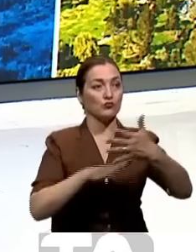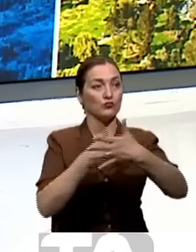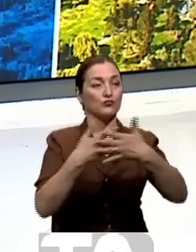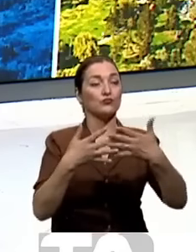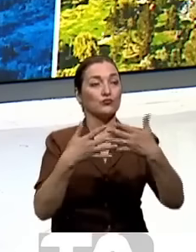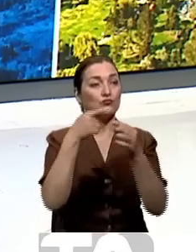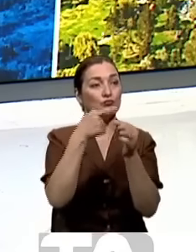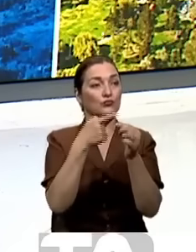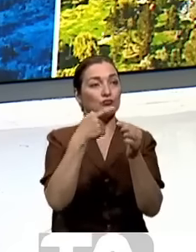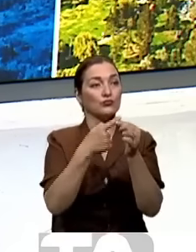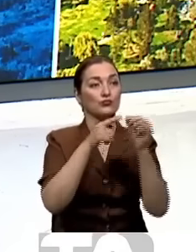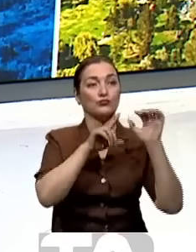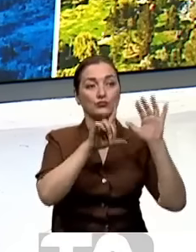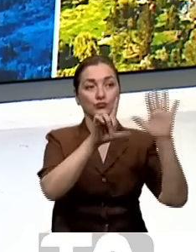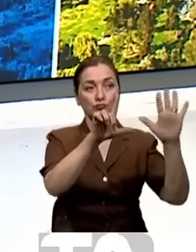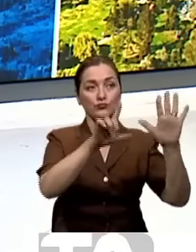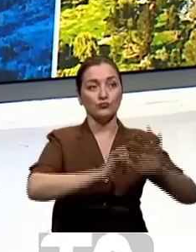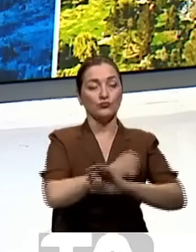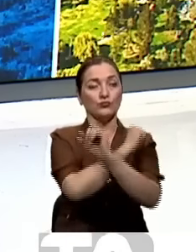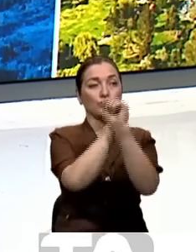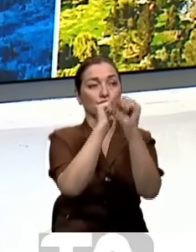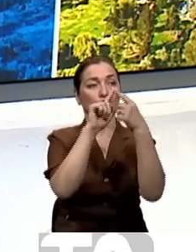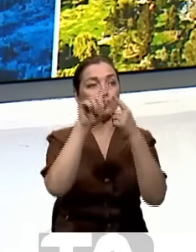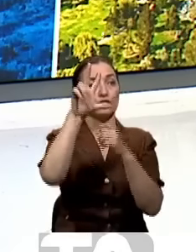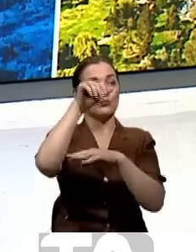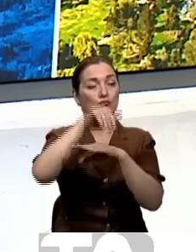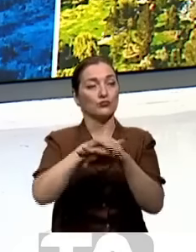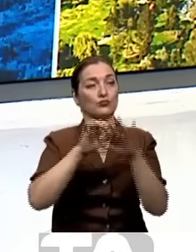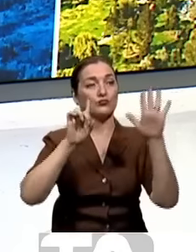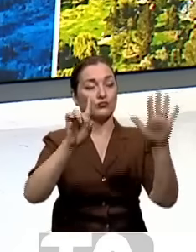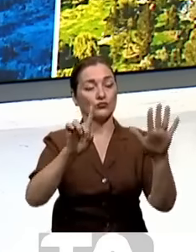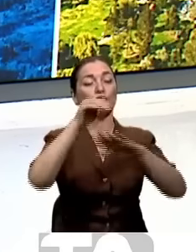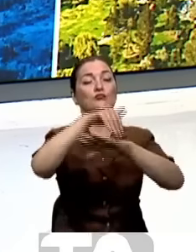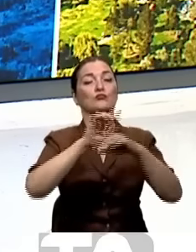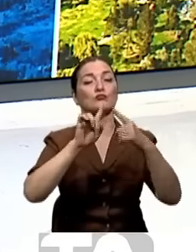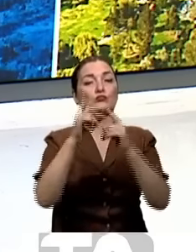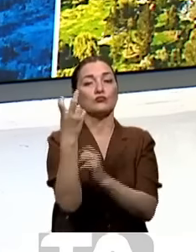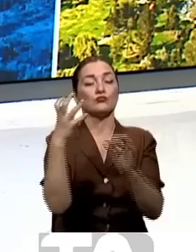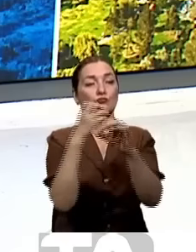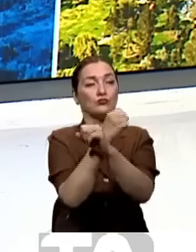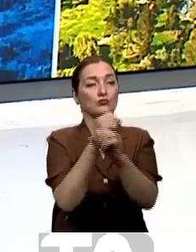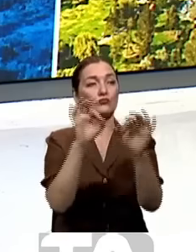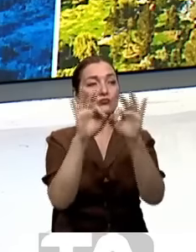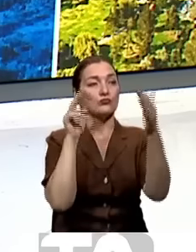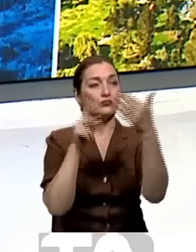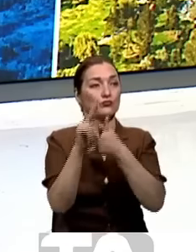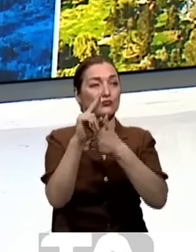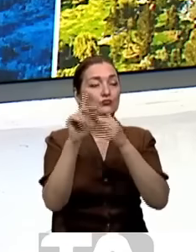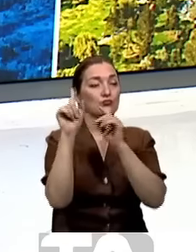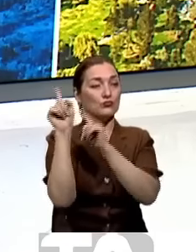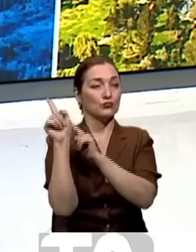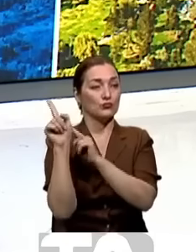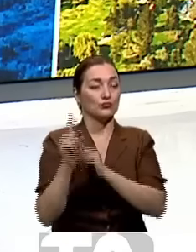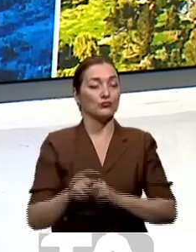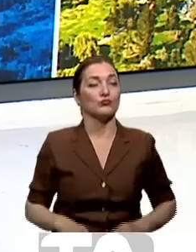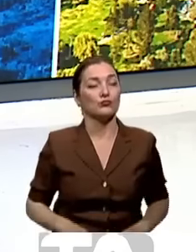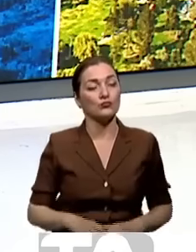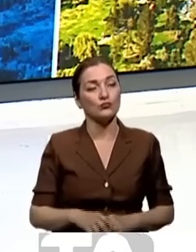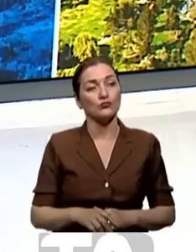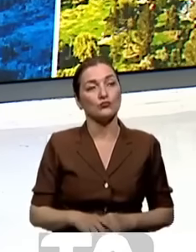Quito. De 7 de la mañana a 3 de la tarde y de 6 de la tarde a 0 horas tampoco tendrán luz en Luluncoto, Río Goga, Coto